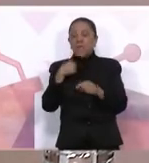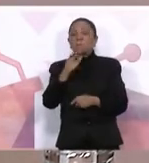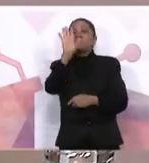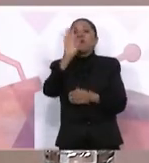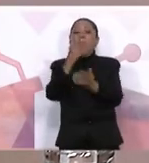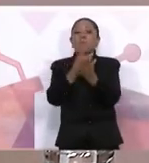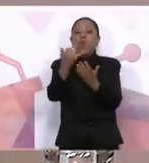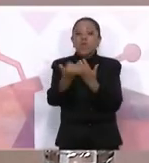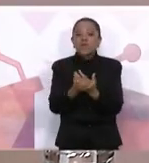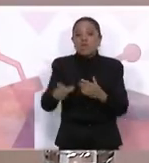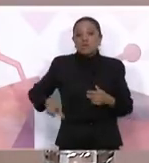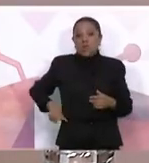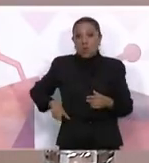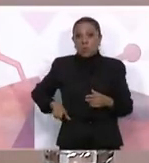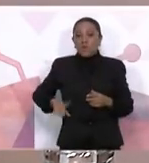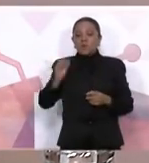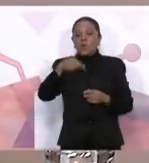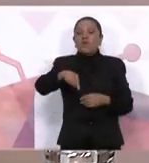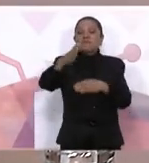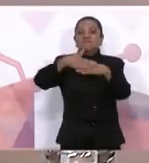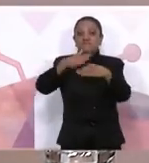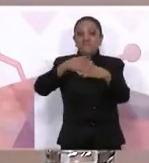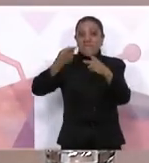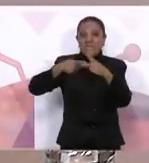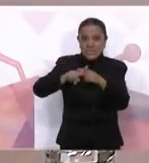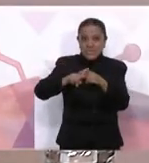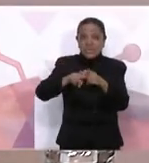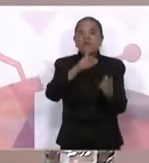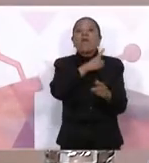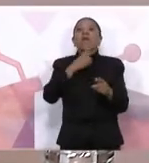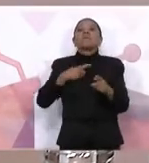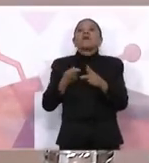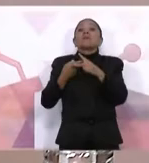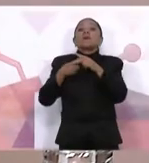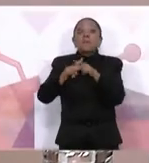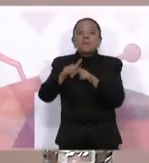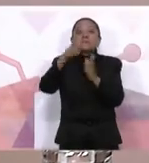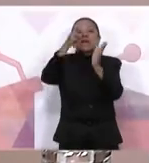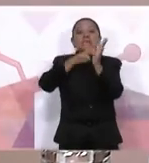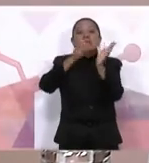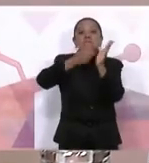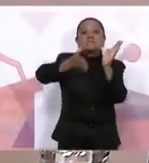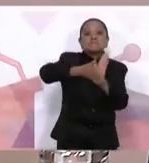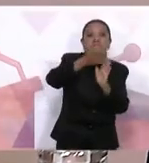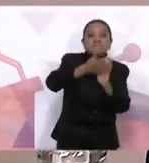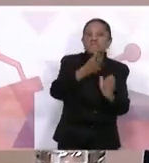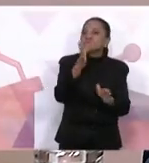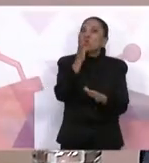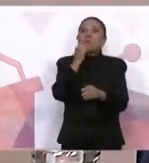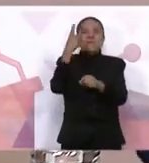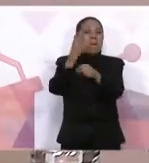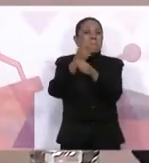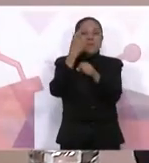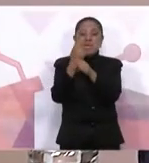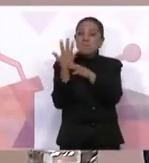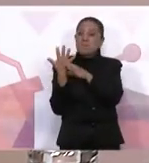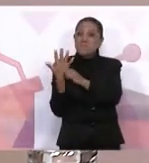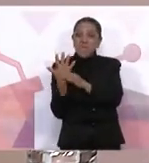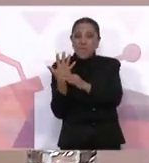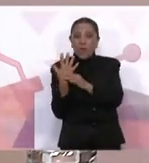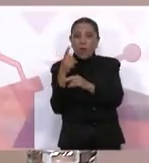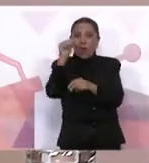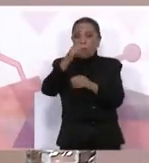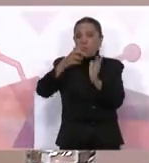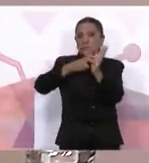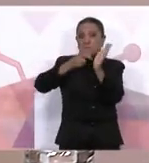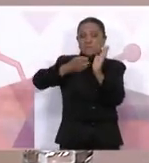a iniciar debe comenzar con la reconstrucción no podríamos hacer una cosa más si hoy familias que sufren hoy mismo con